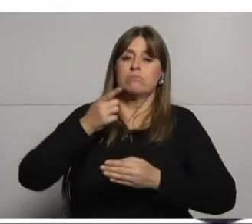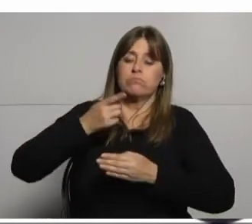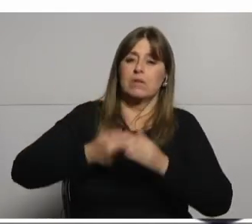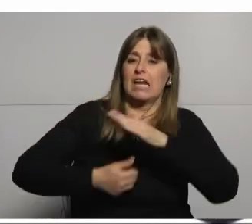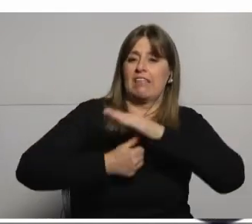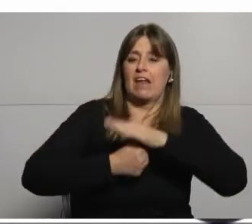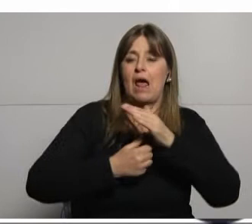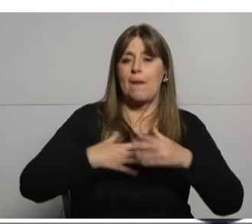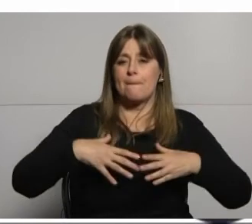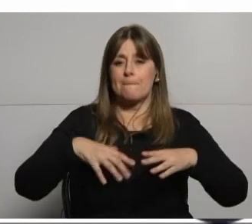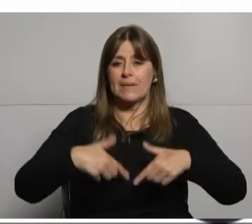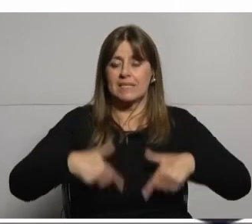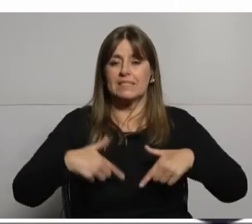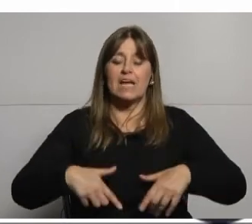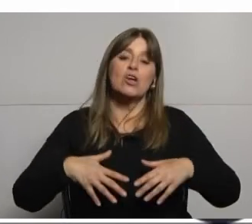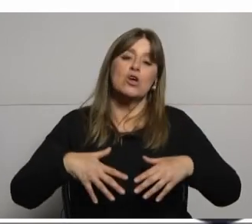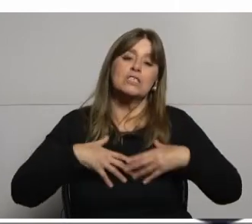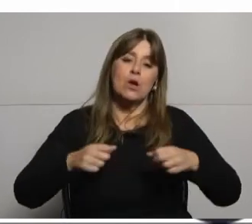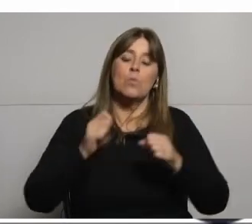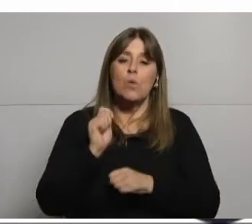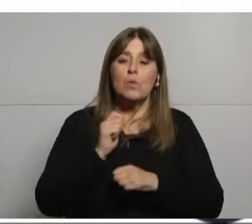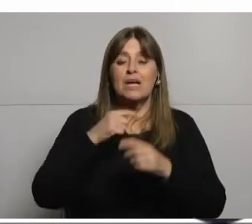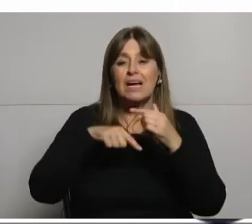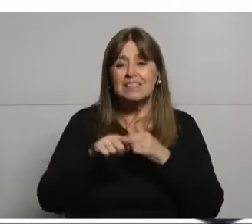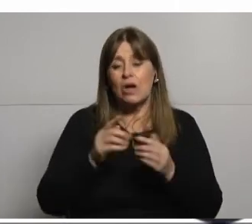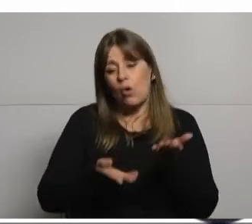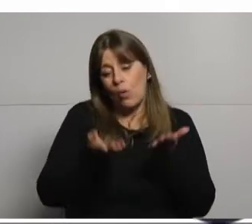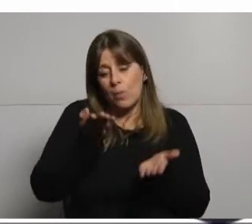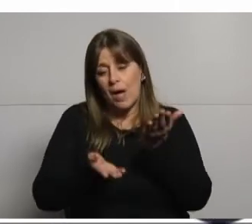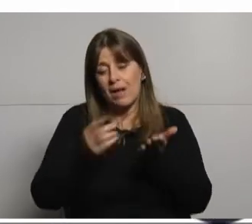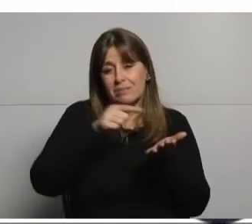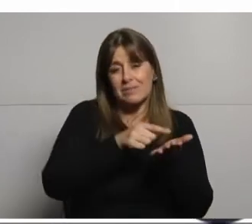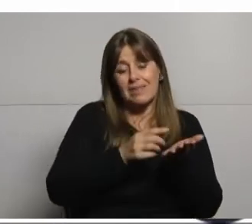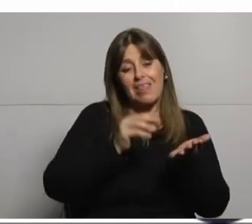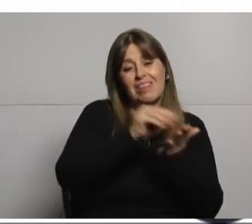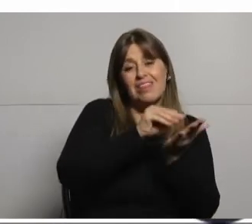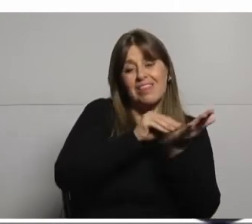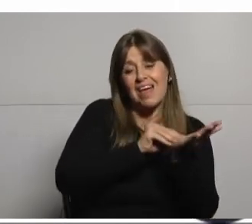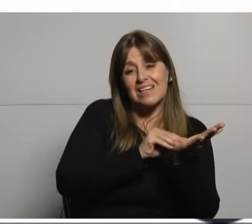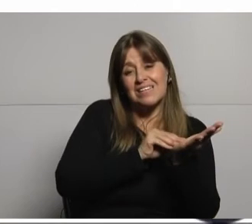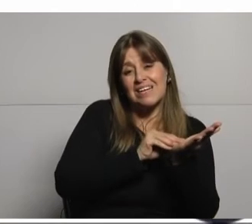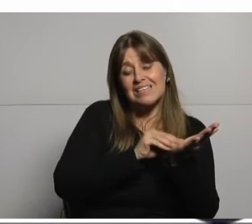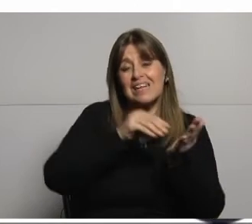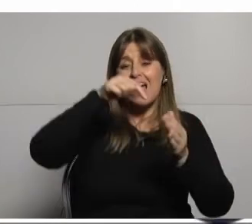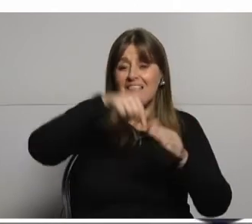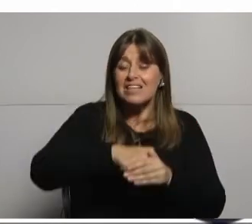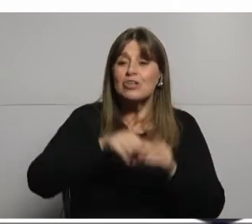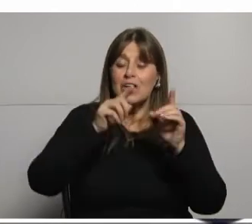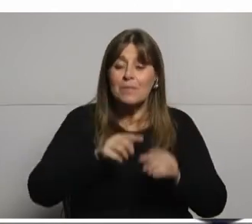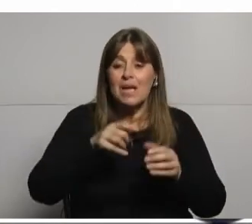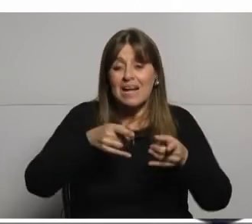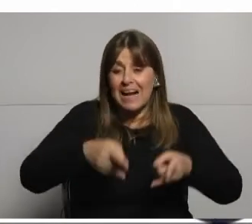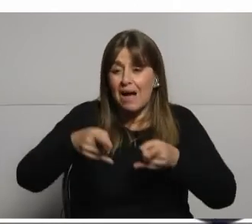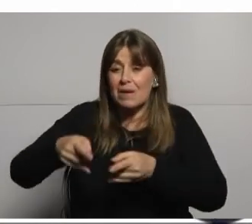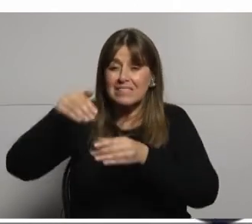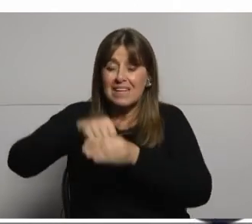Salud Pública, que llamó A Tu Servicio, que permitía comparar los datos de las mutualistas, incluidas las camas que habían disponibles. Y las